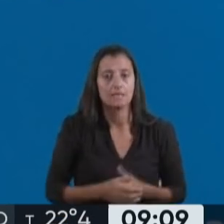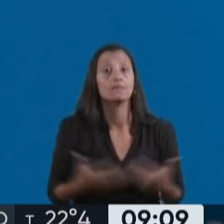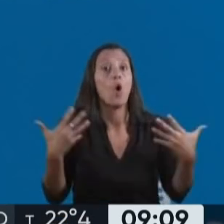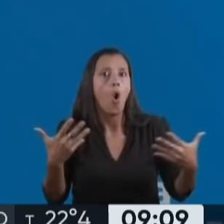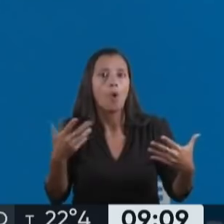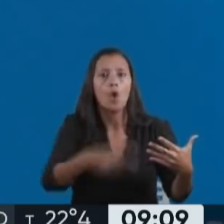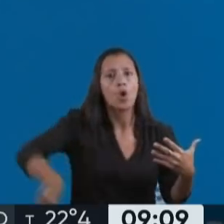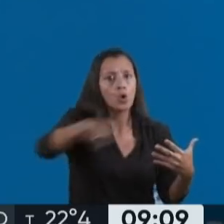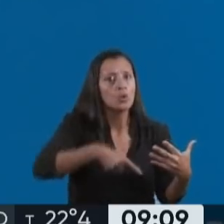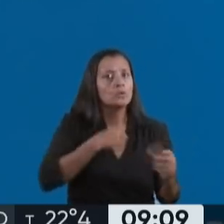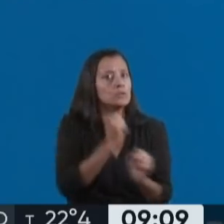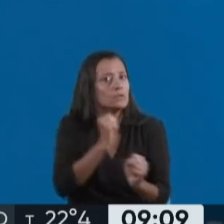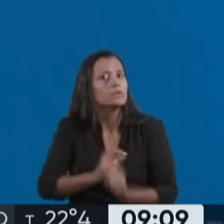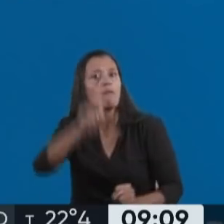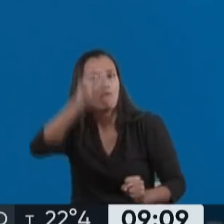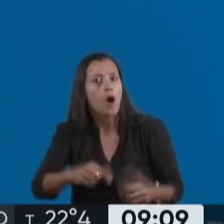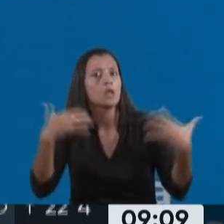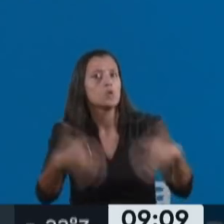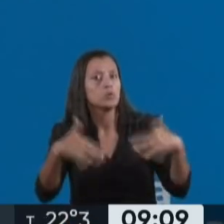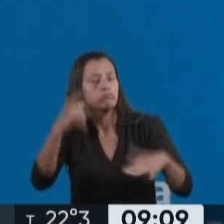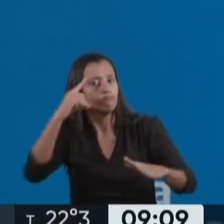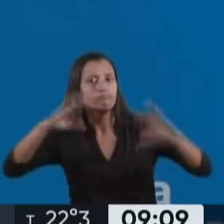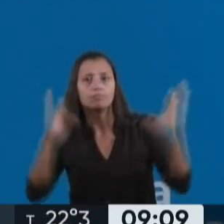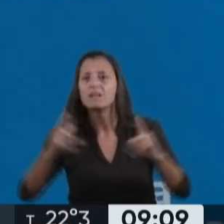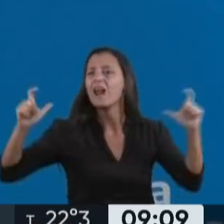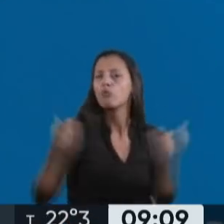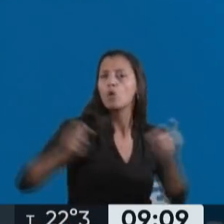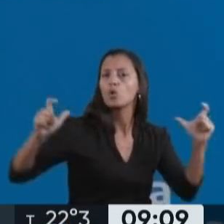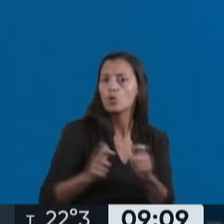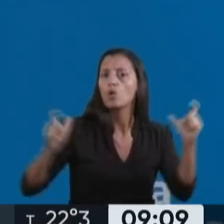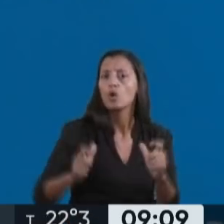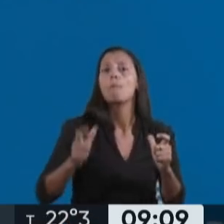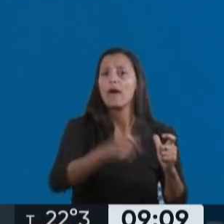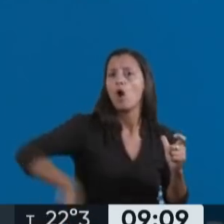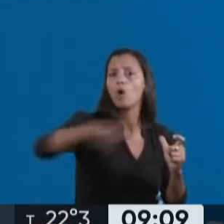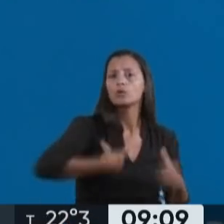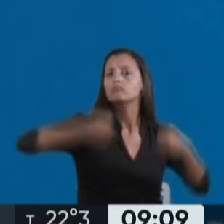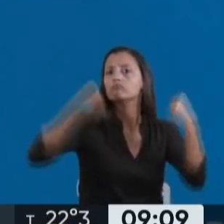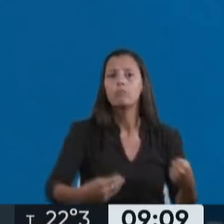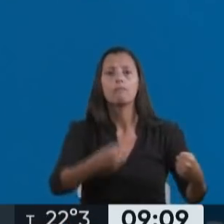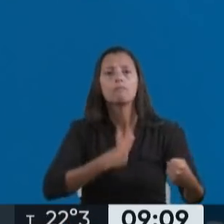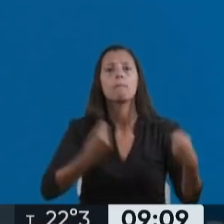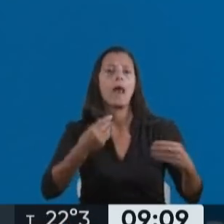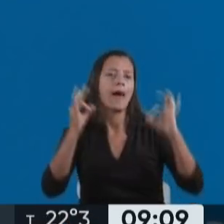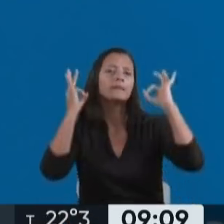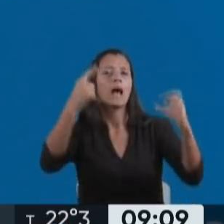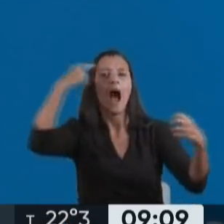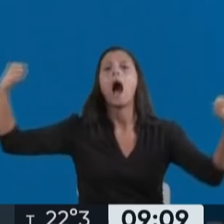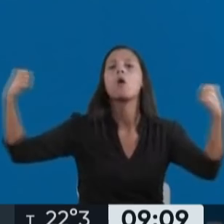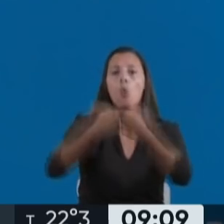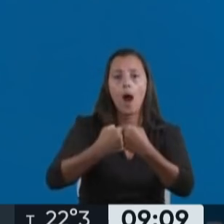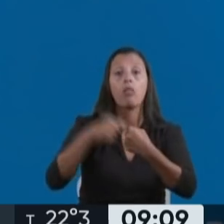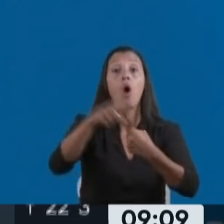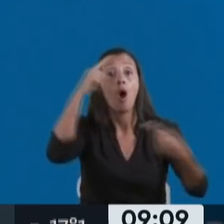con mucha intensidad, con mucha cantidad de reuniones y con mucha vocación y voluntad por alcanzar un acuerdo, pero ese